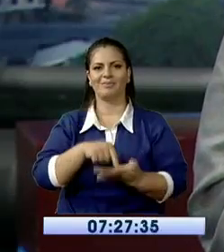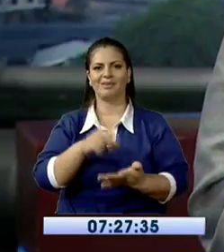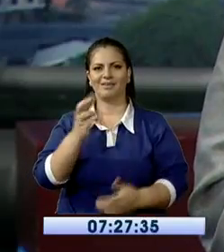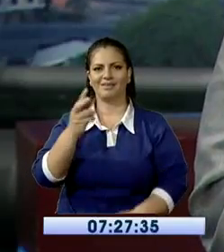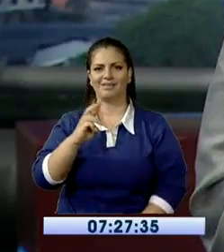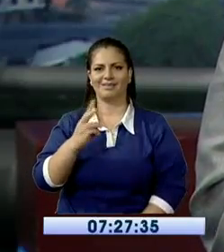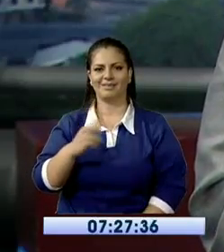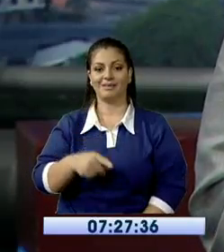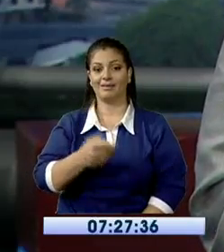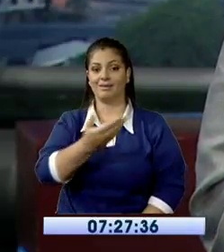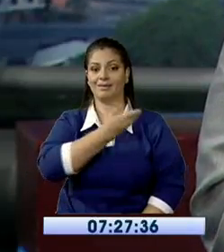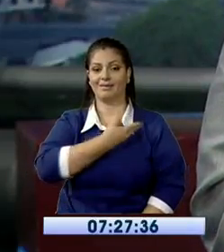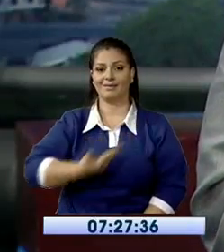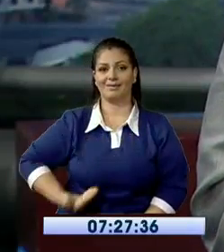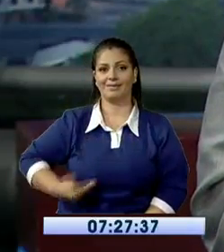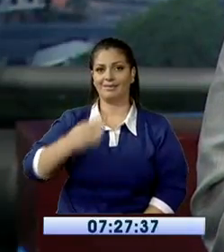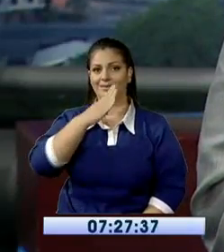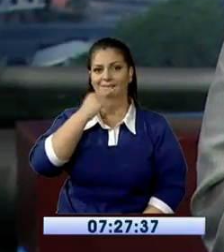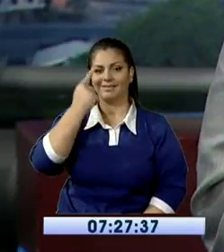presidente Rafael Correa.